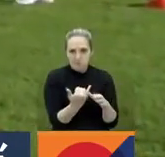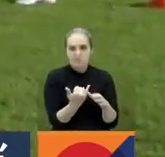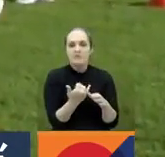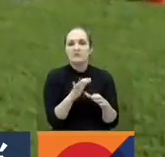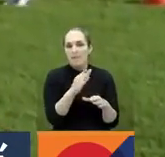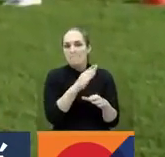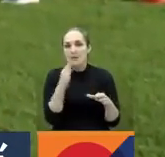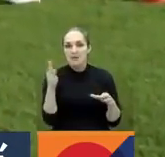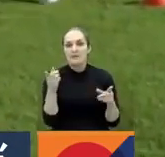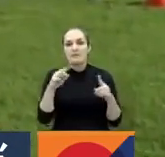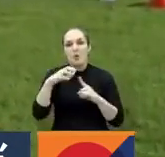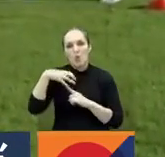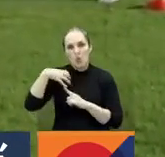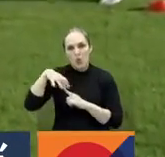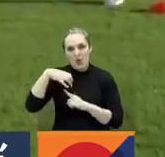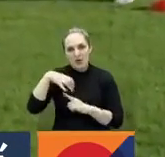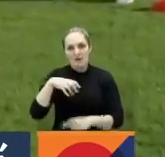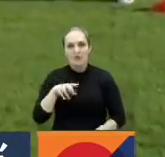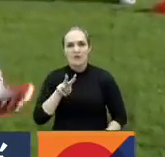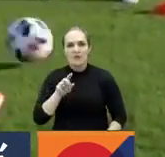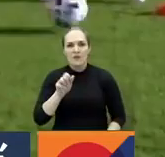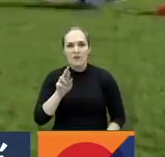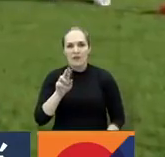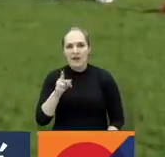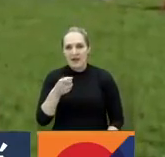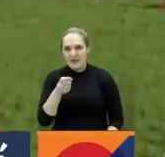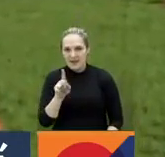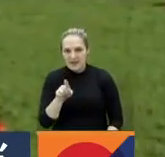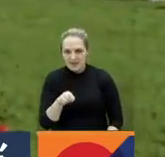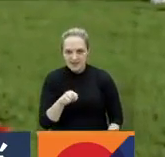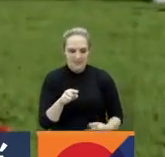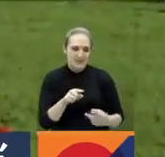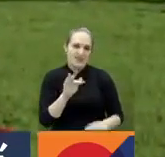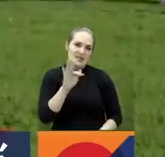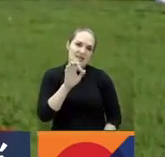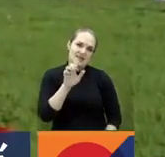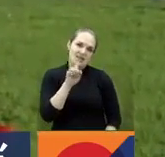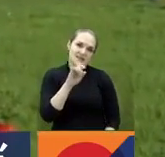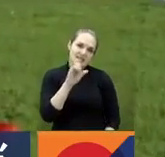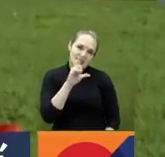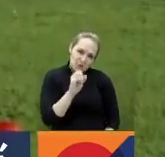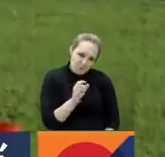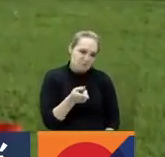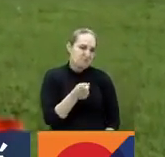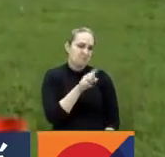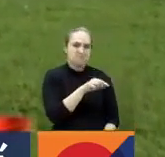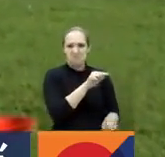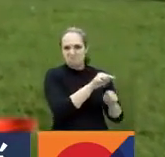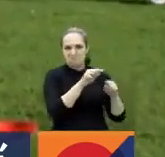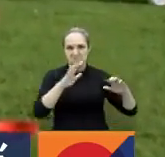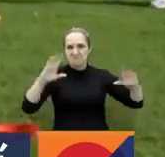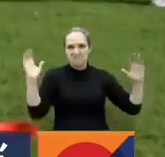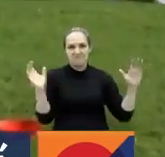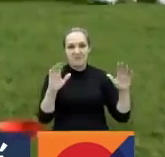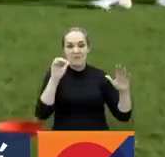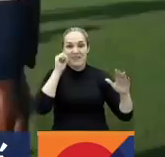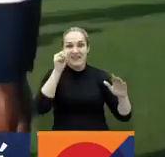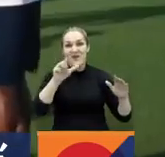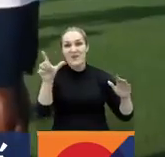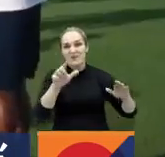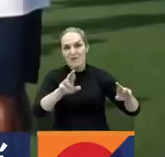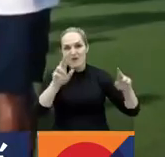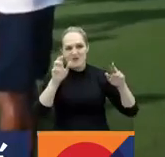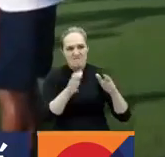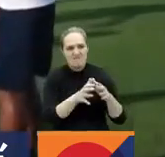Guillermo Cuadrado, Camilo Vargas, Gustavo Cuellar y William Tecillo. Se espera mañana lunes tener todo el plantel completo y ya encarar este